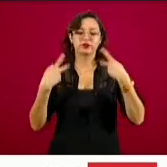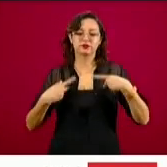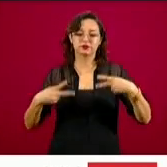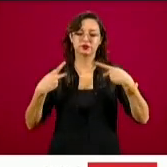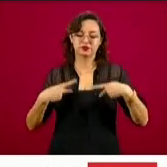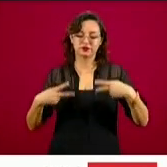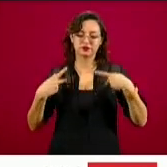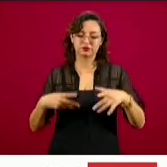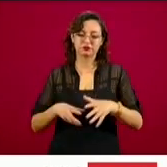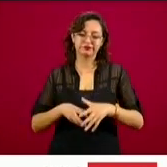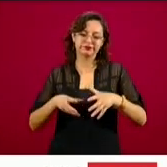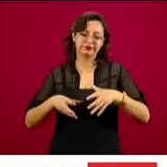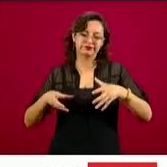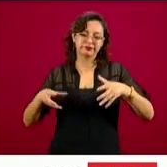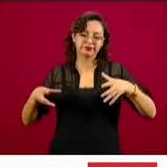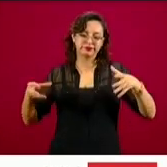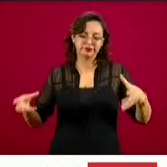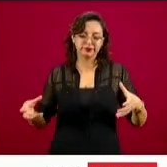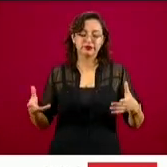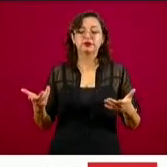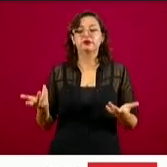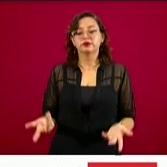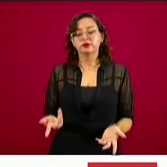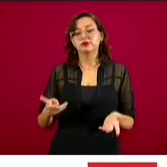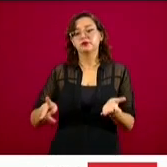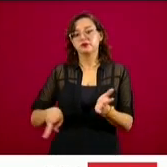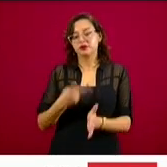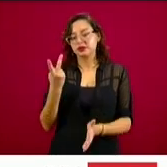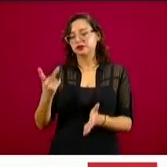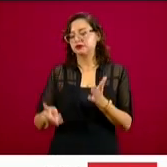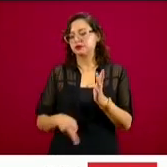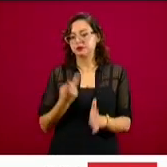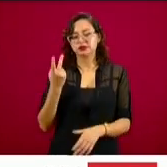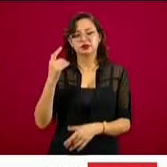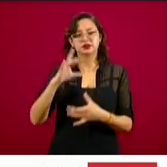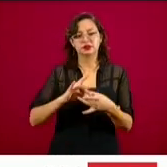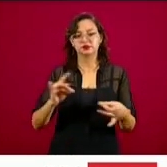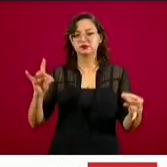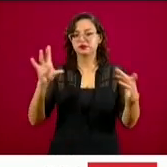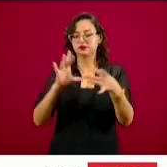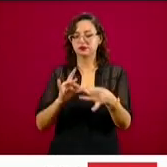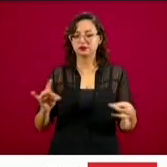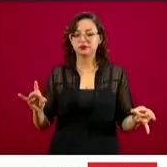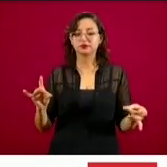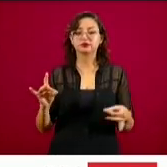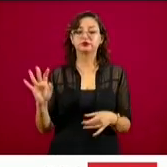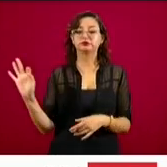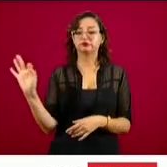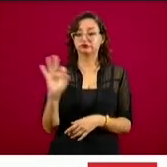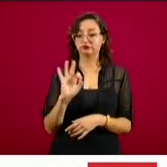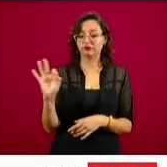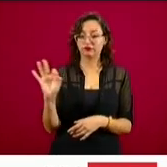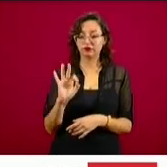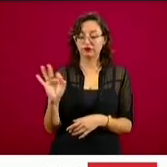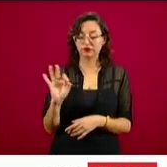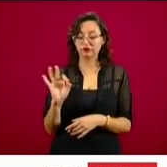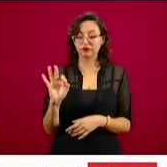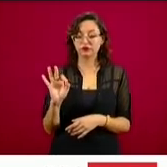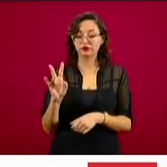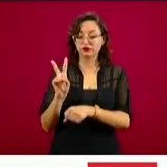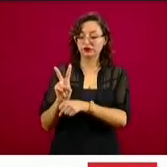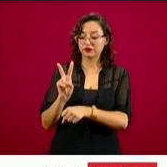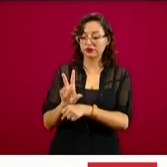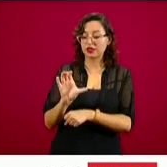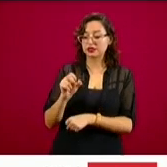registran y, como hemos explicado y lo seguiremos explicando los jueves, y los casos que se pueden estimar con la